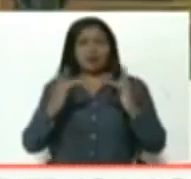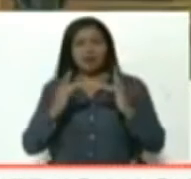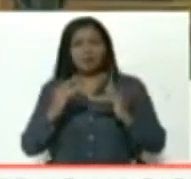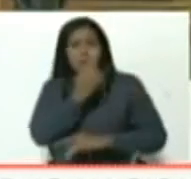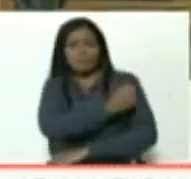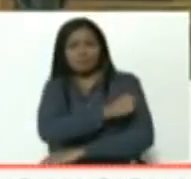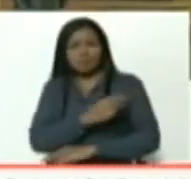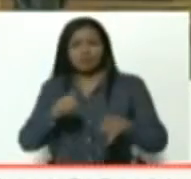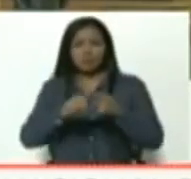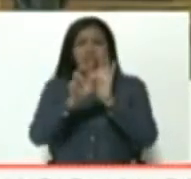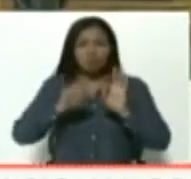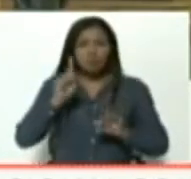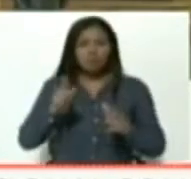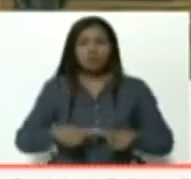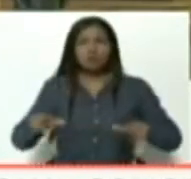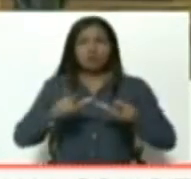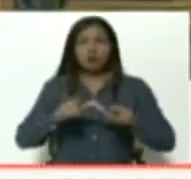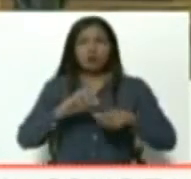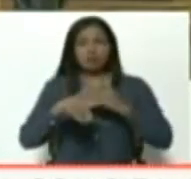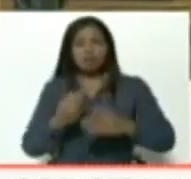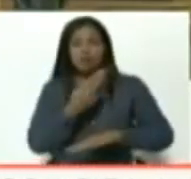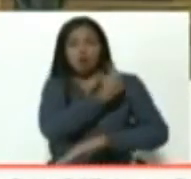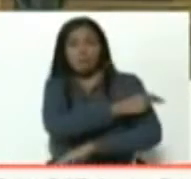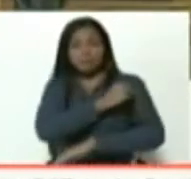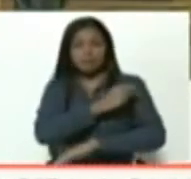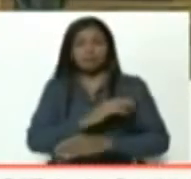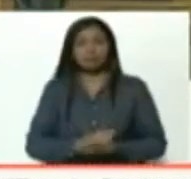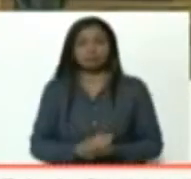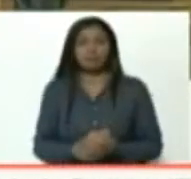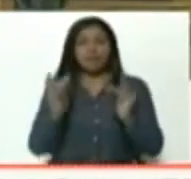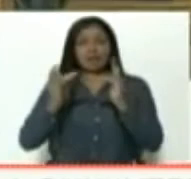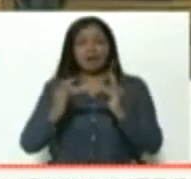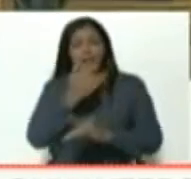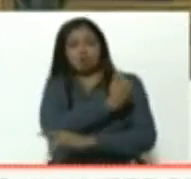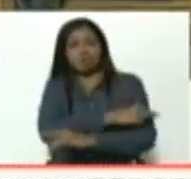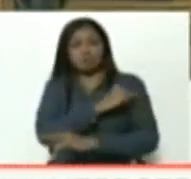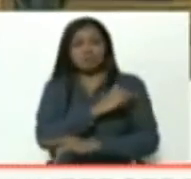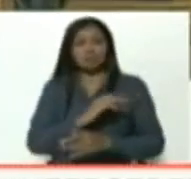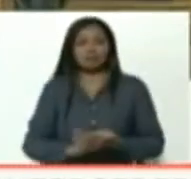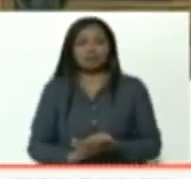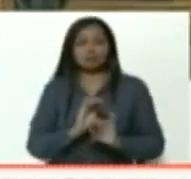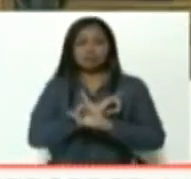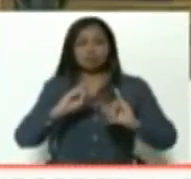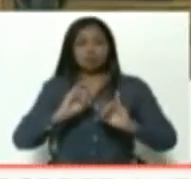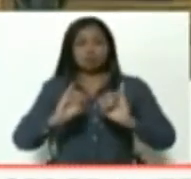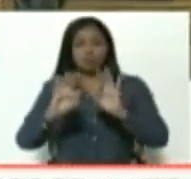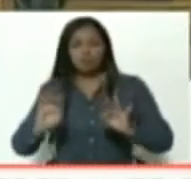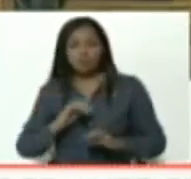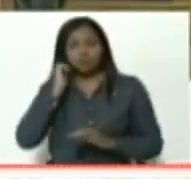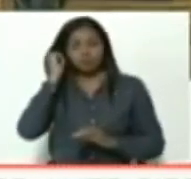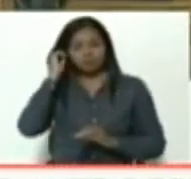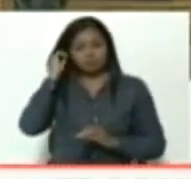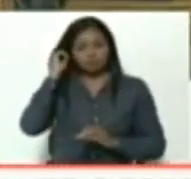ya se encuentran en los 46 hospitales centinelas, a las camas hospitalarias que ya están previstas en todos los hospitales